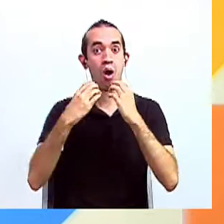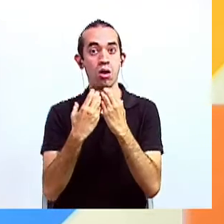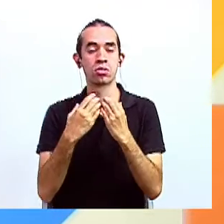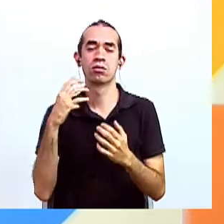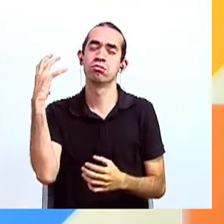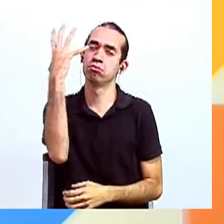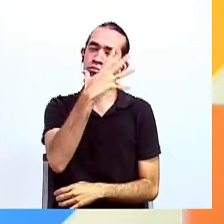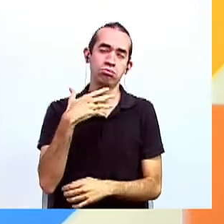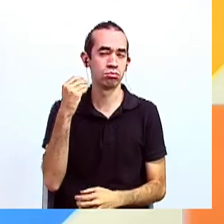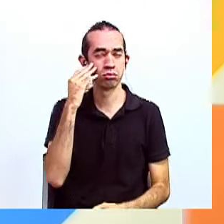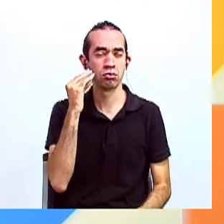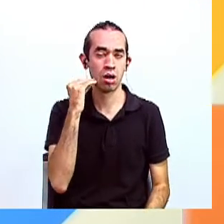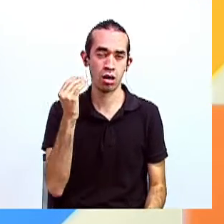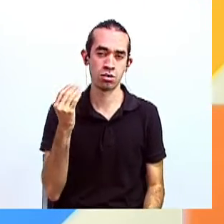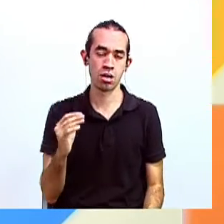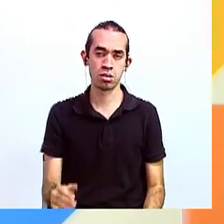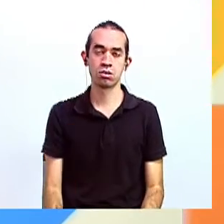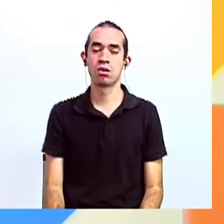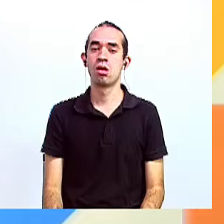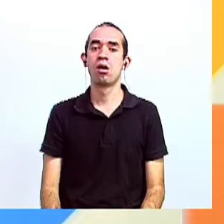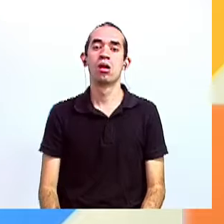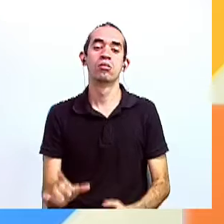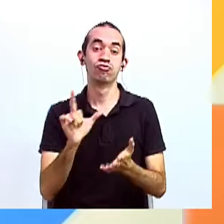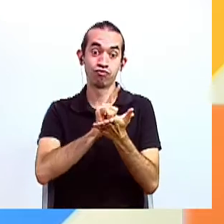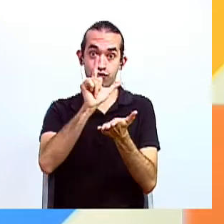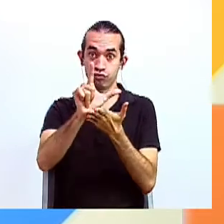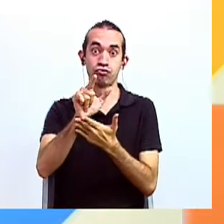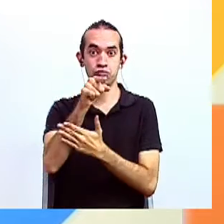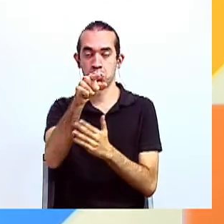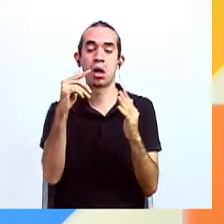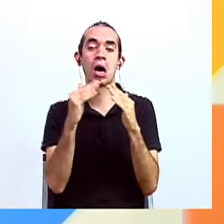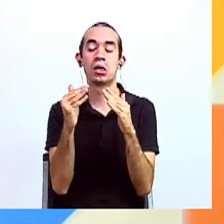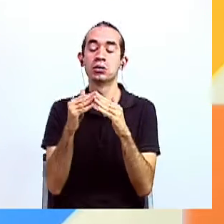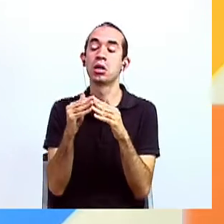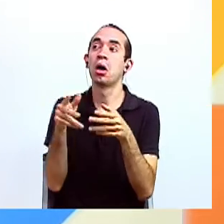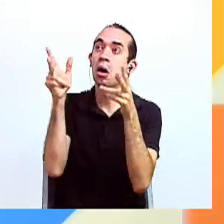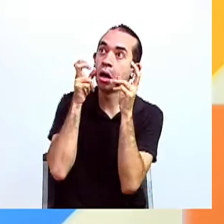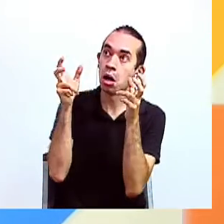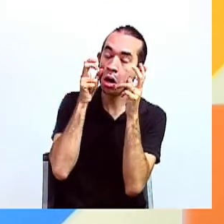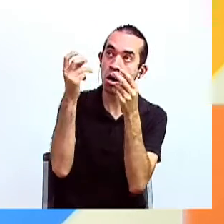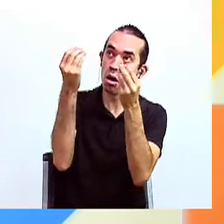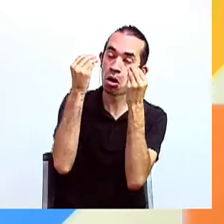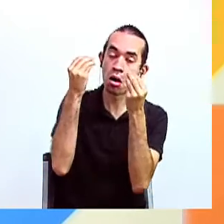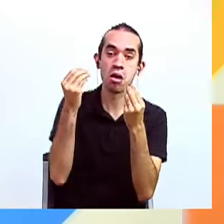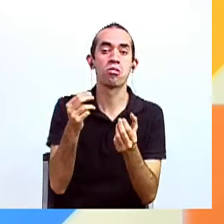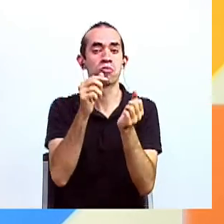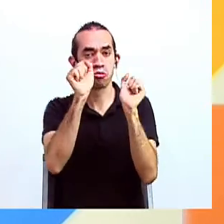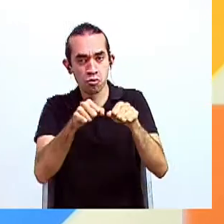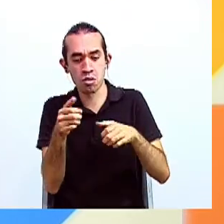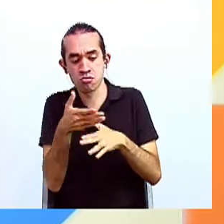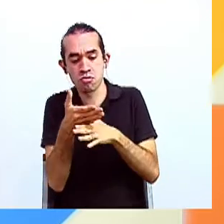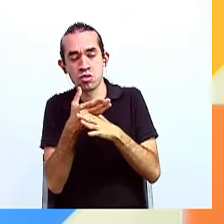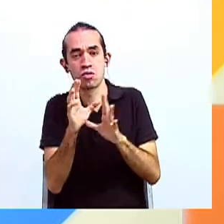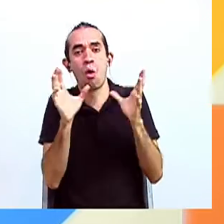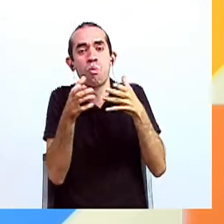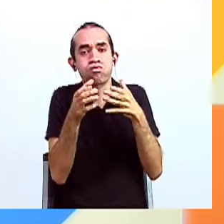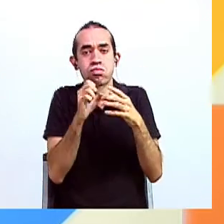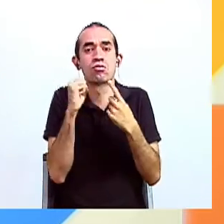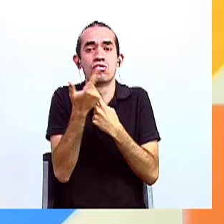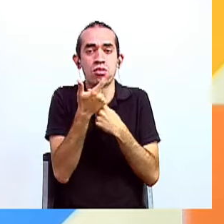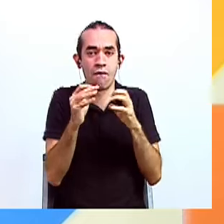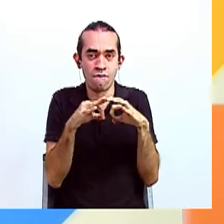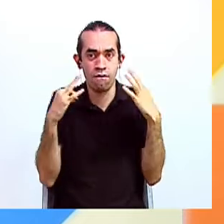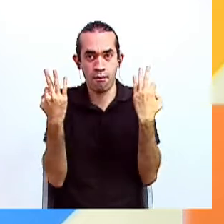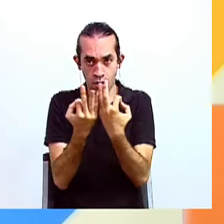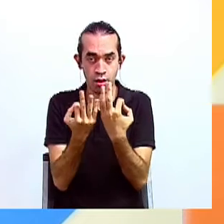hermosa, ya que además de poder recibir las lecciones en sus casas, pueden seguir compartiendo con su burbuja social, con su